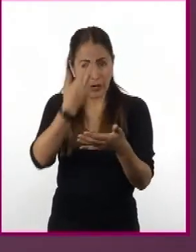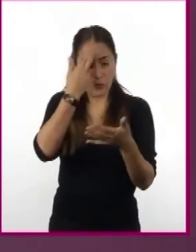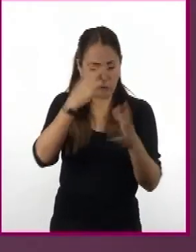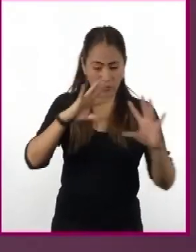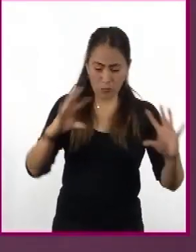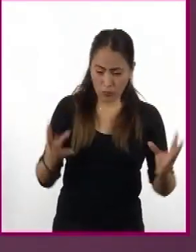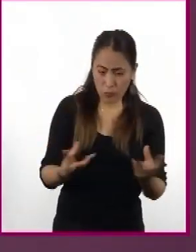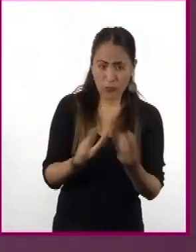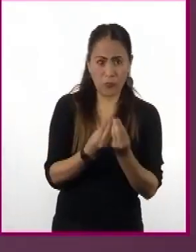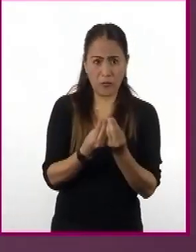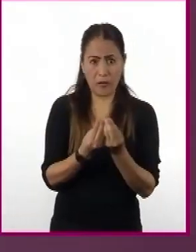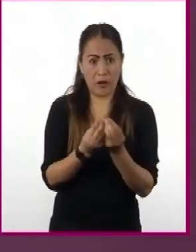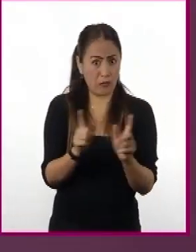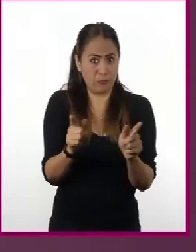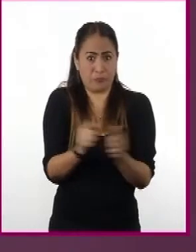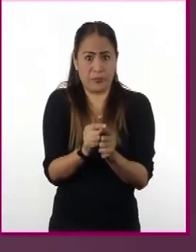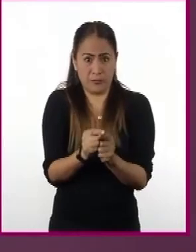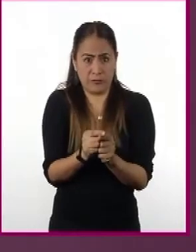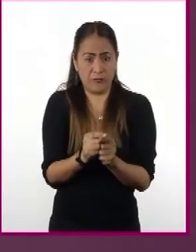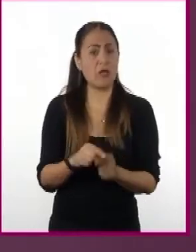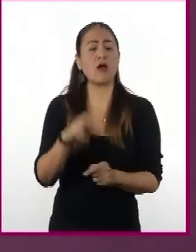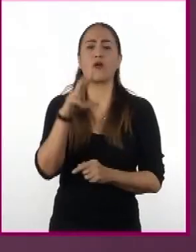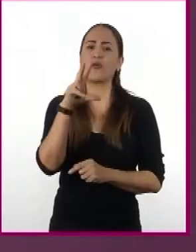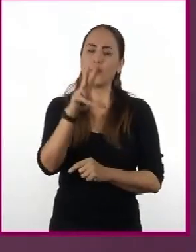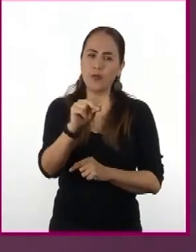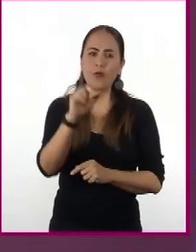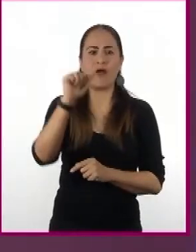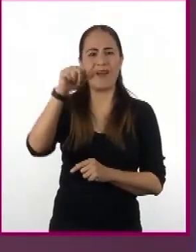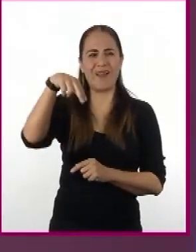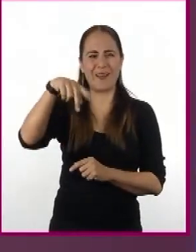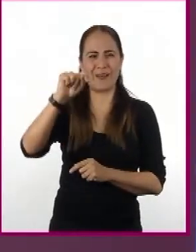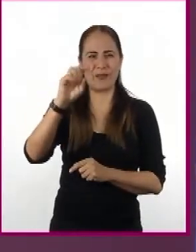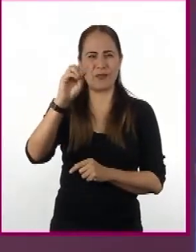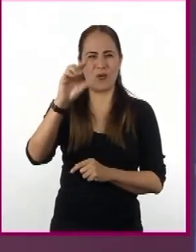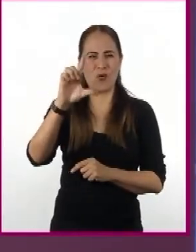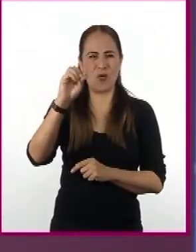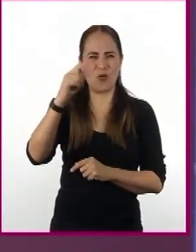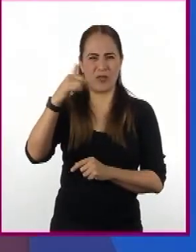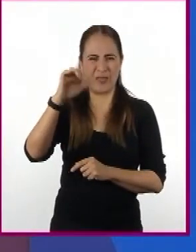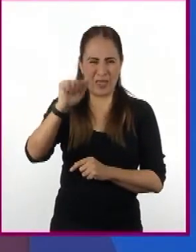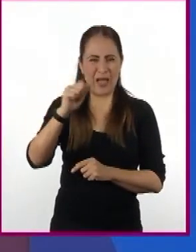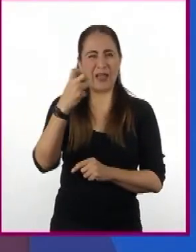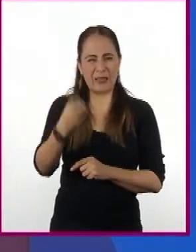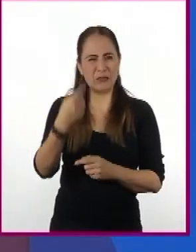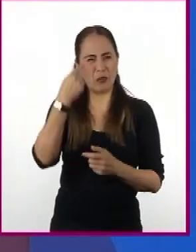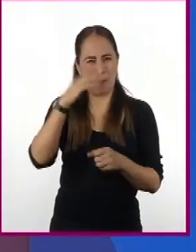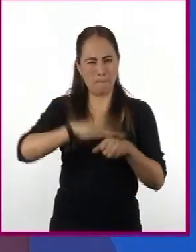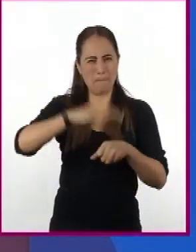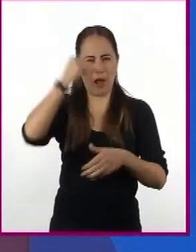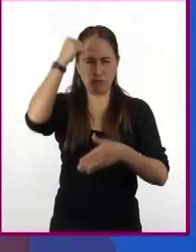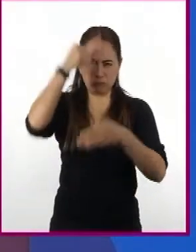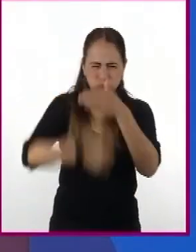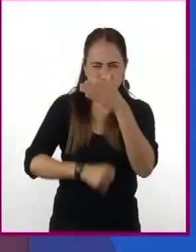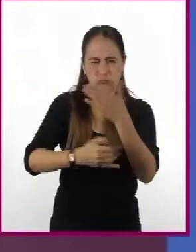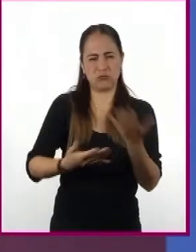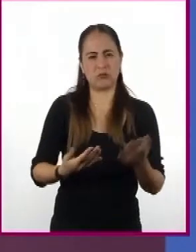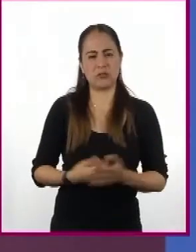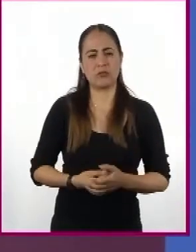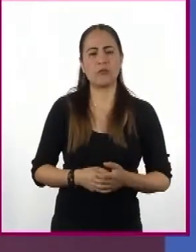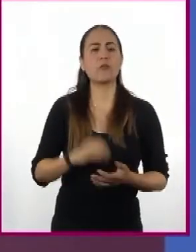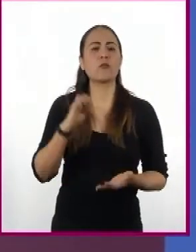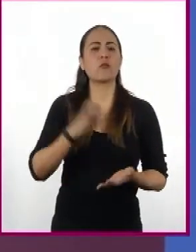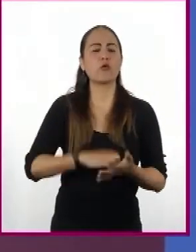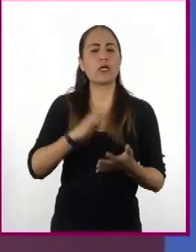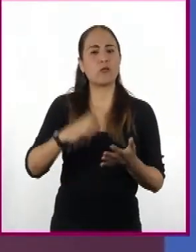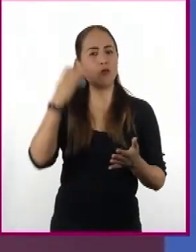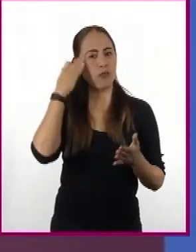quedará solamente en ello, sino que será una antología, lo que nos permitirá una visión más amplia del contexto, por ejemplo, de toda